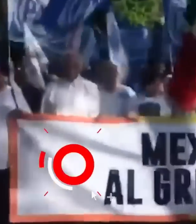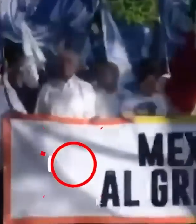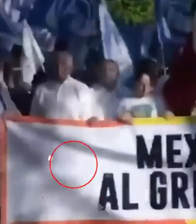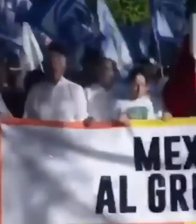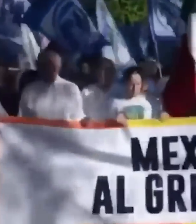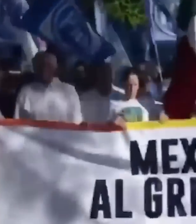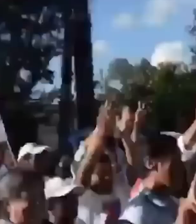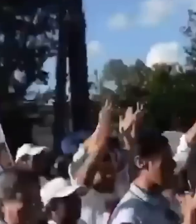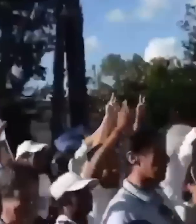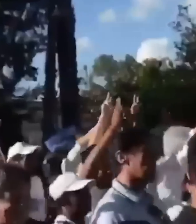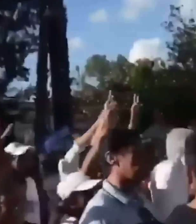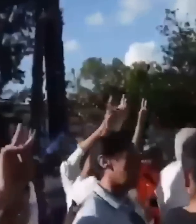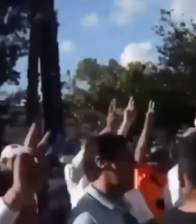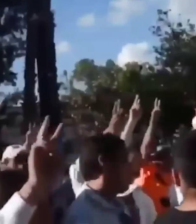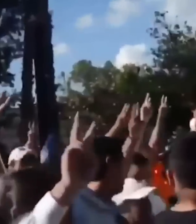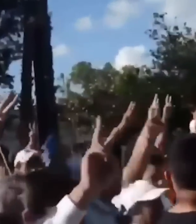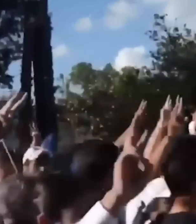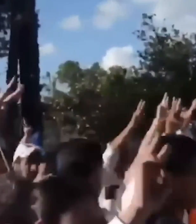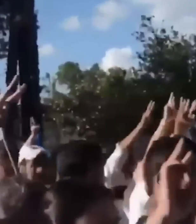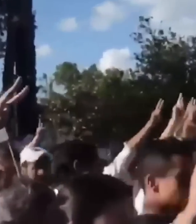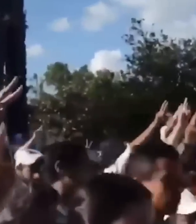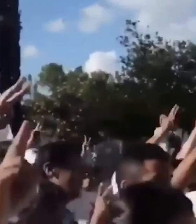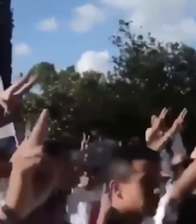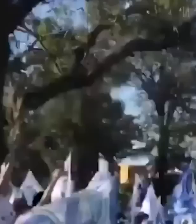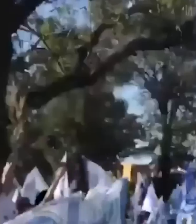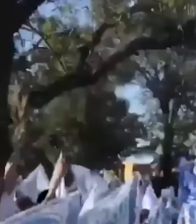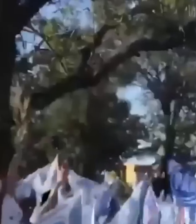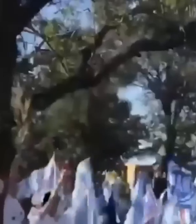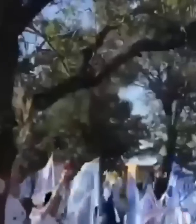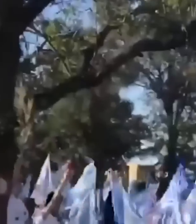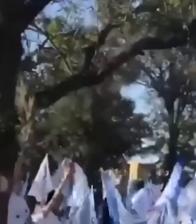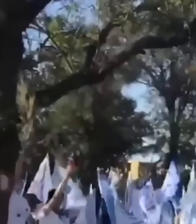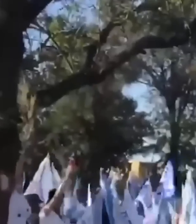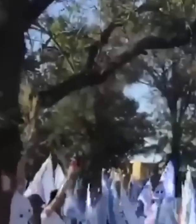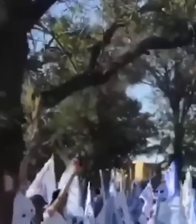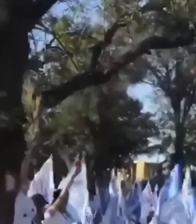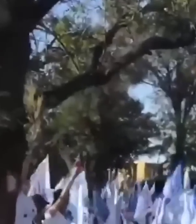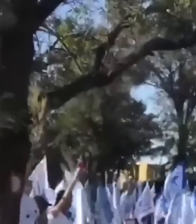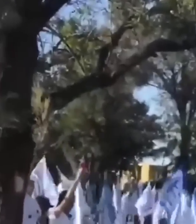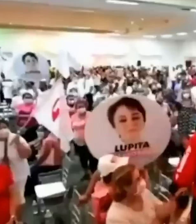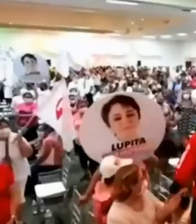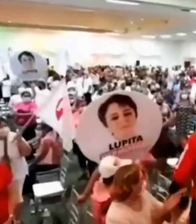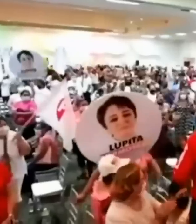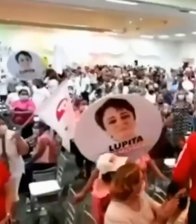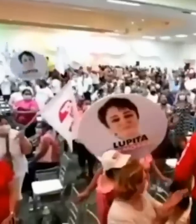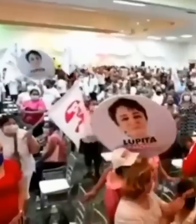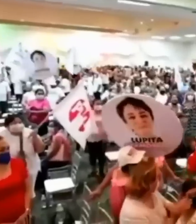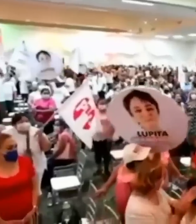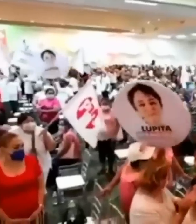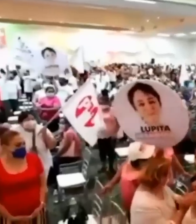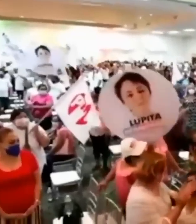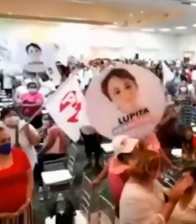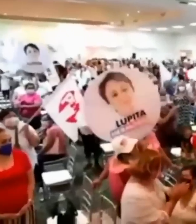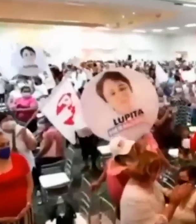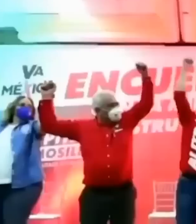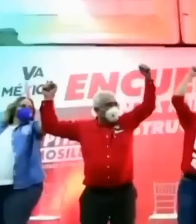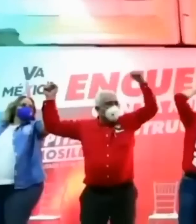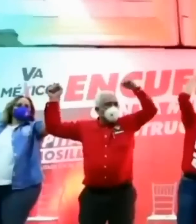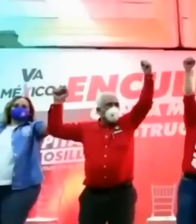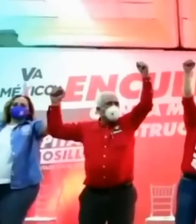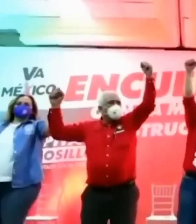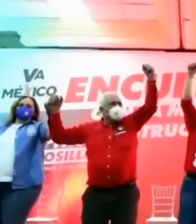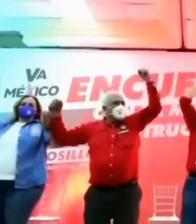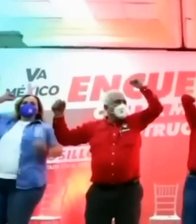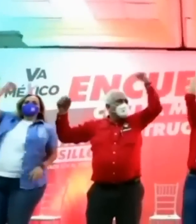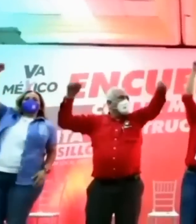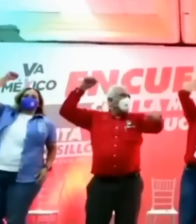con el PRI, sería la conclusión de una disputa competitiva, ya que en el 2017 el PRI le ganó al PAN por solo 30.000